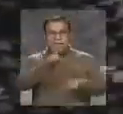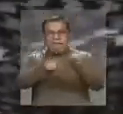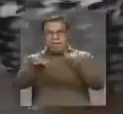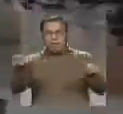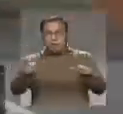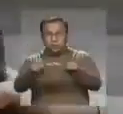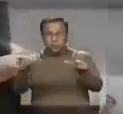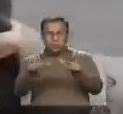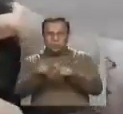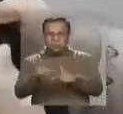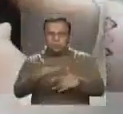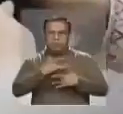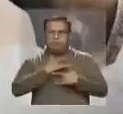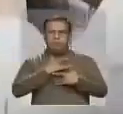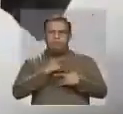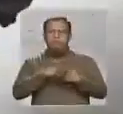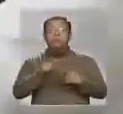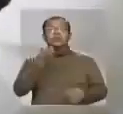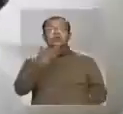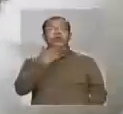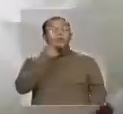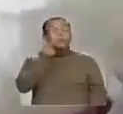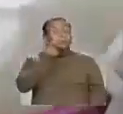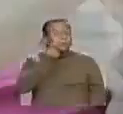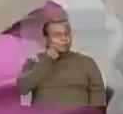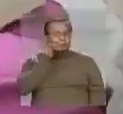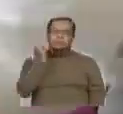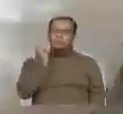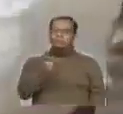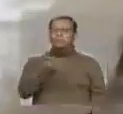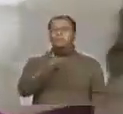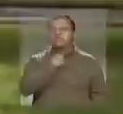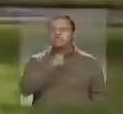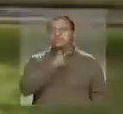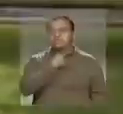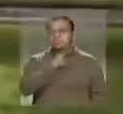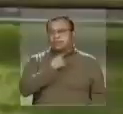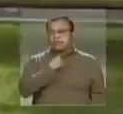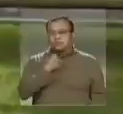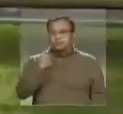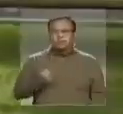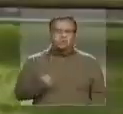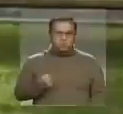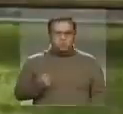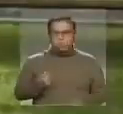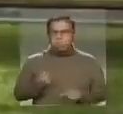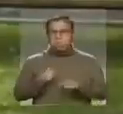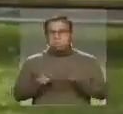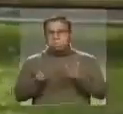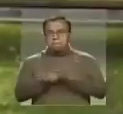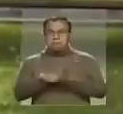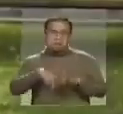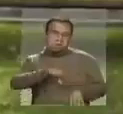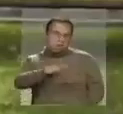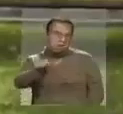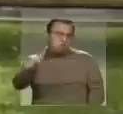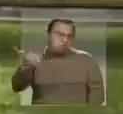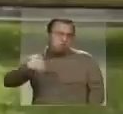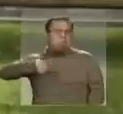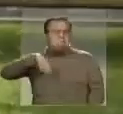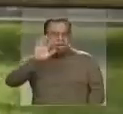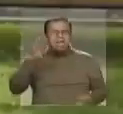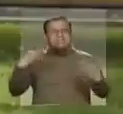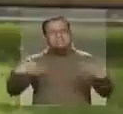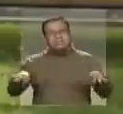lugares de la ciudad. Por el color de piel, siempre hacen chistes por ahí como pesaditos, pero no, el resto sí ha sido ya más